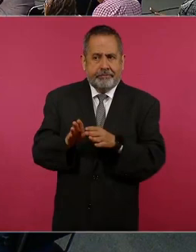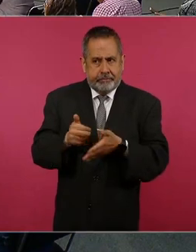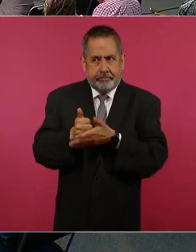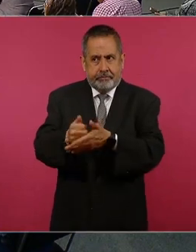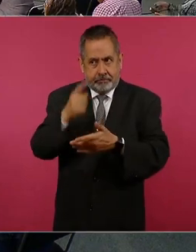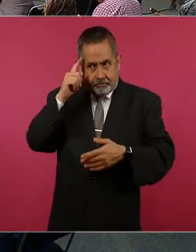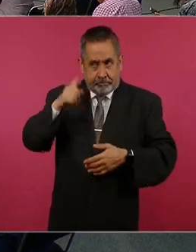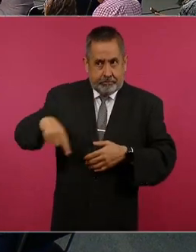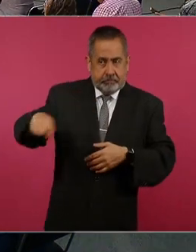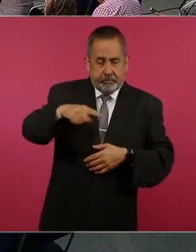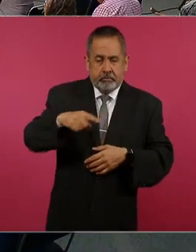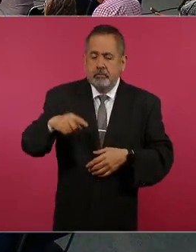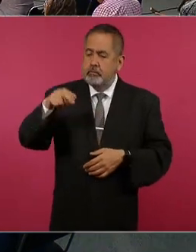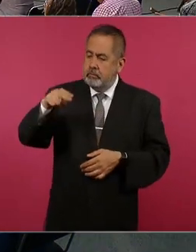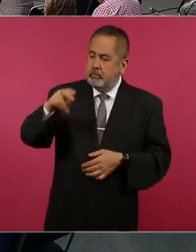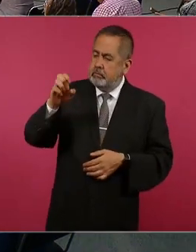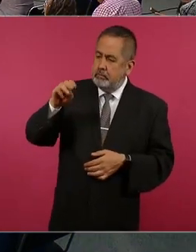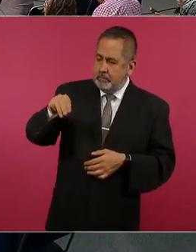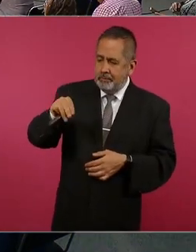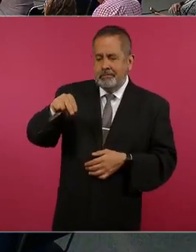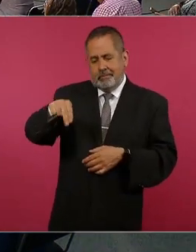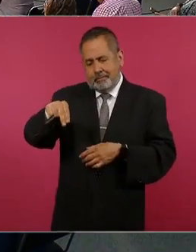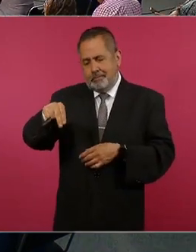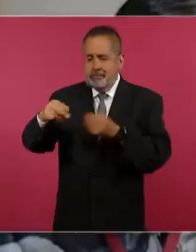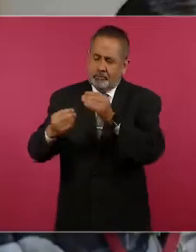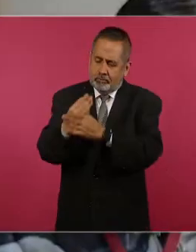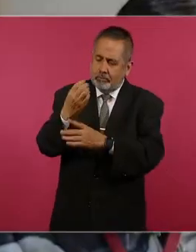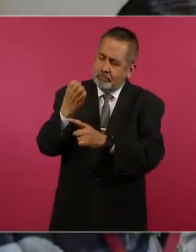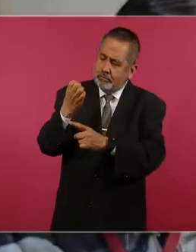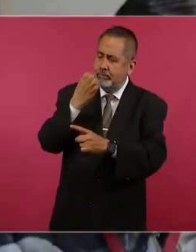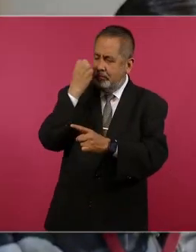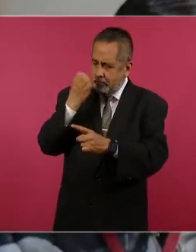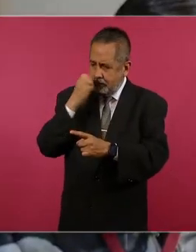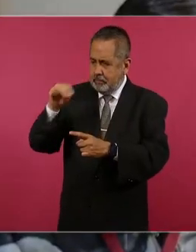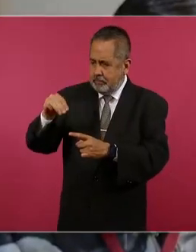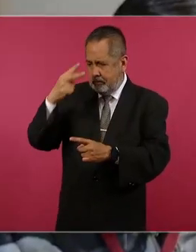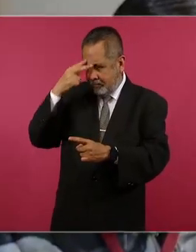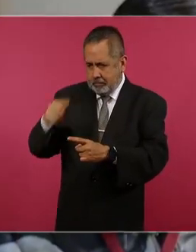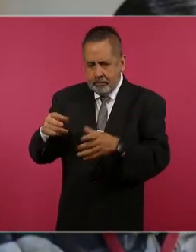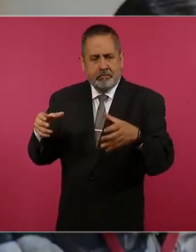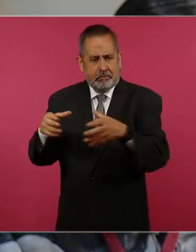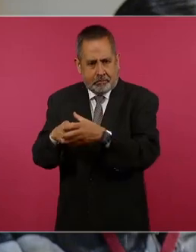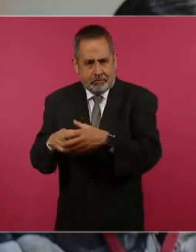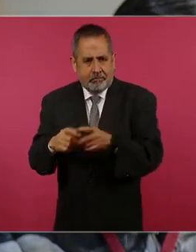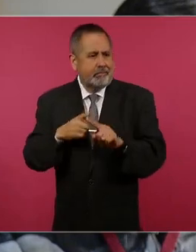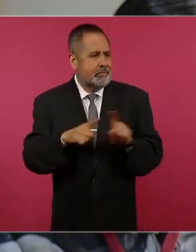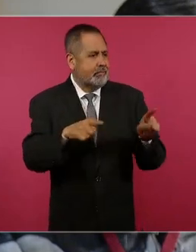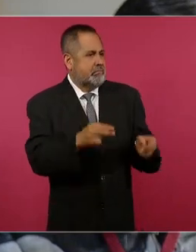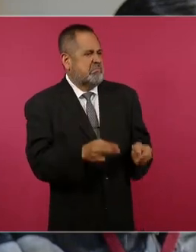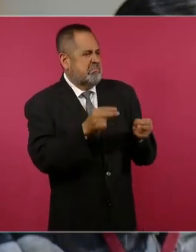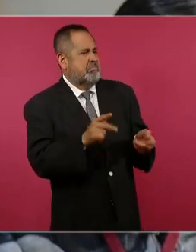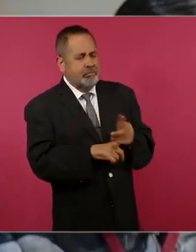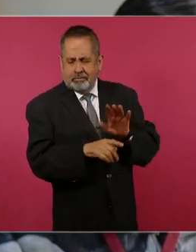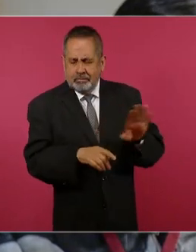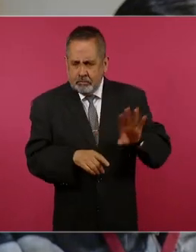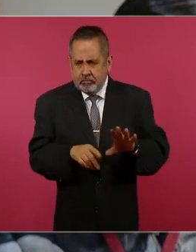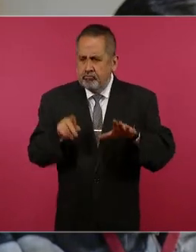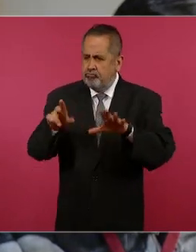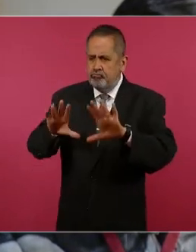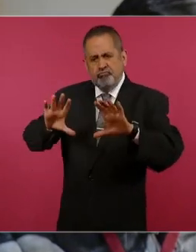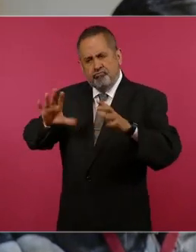a que esta nueva escuela mexicana con esta nueva perspectiva, que es diferente a la escuela, empresa, mercado y